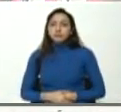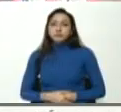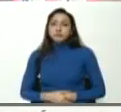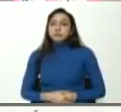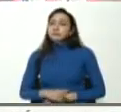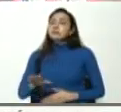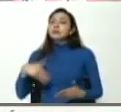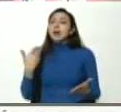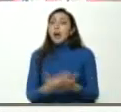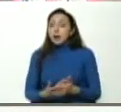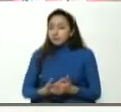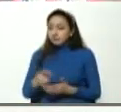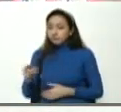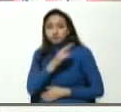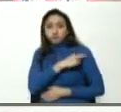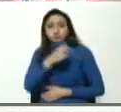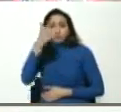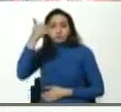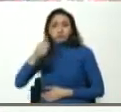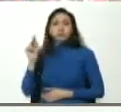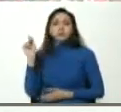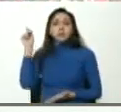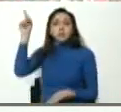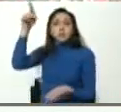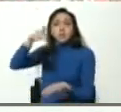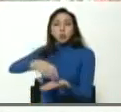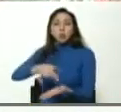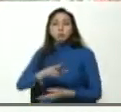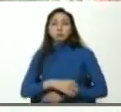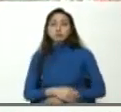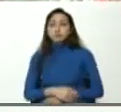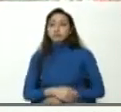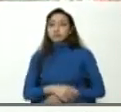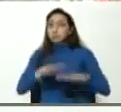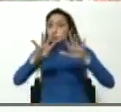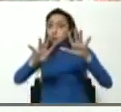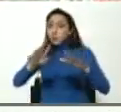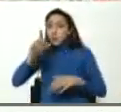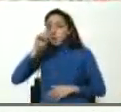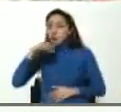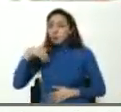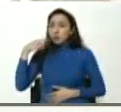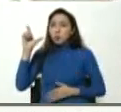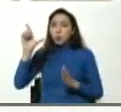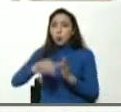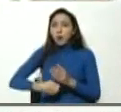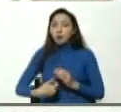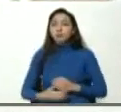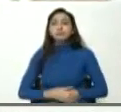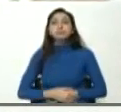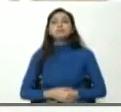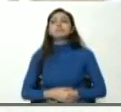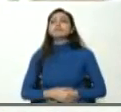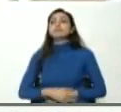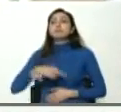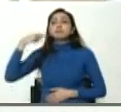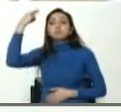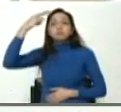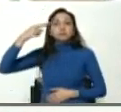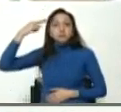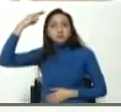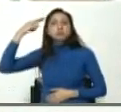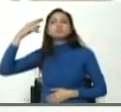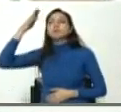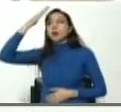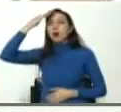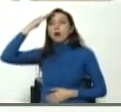hasta que llegó garcía cardero nueve años después puso pie en tierra